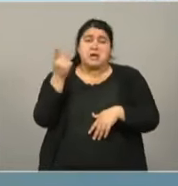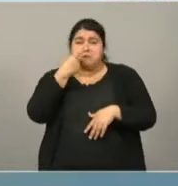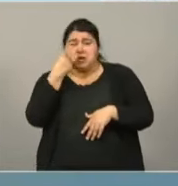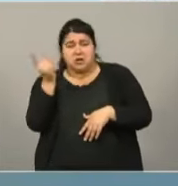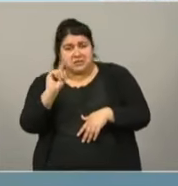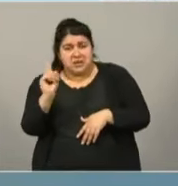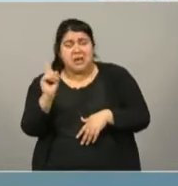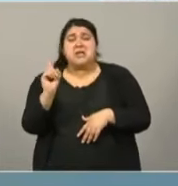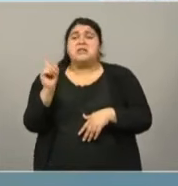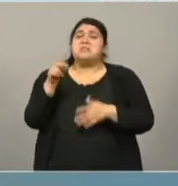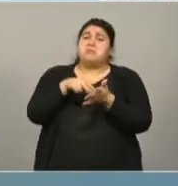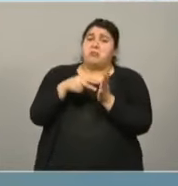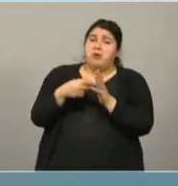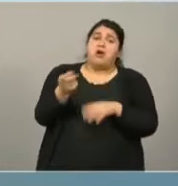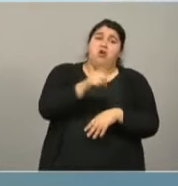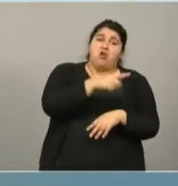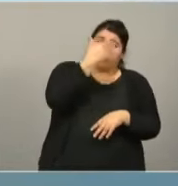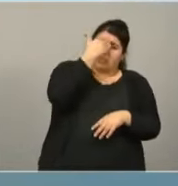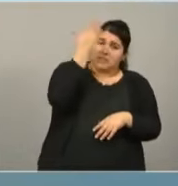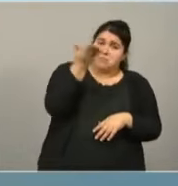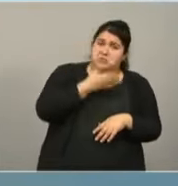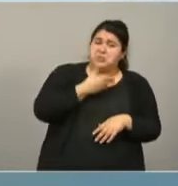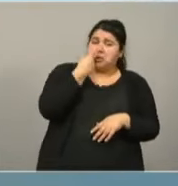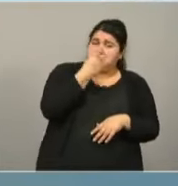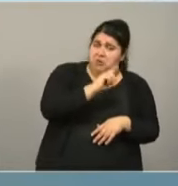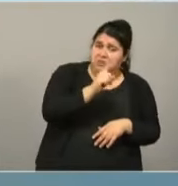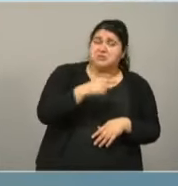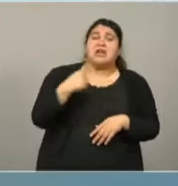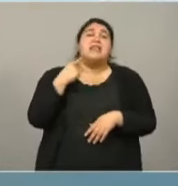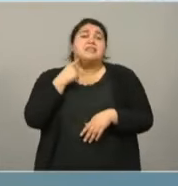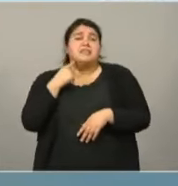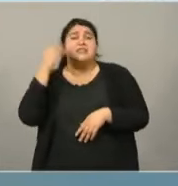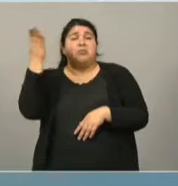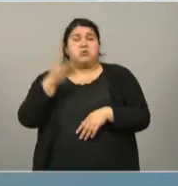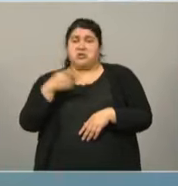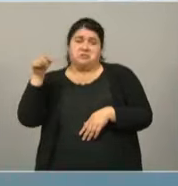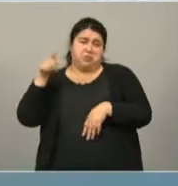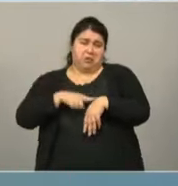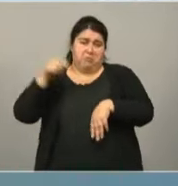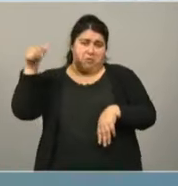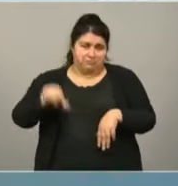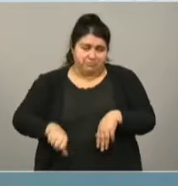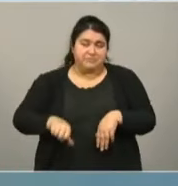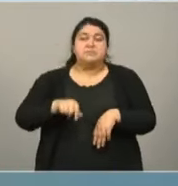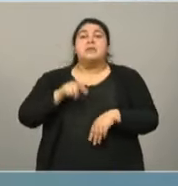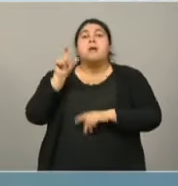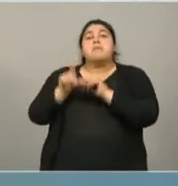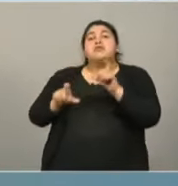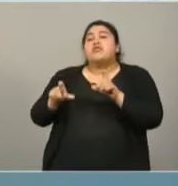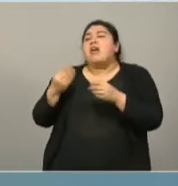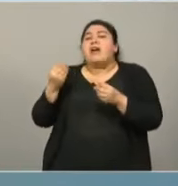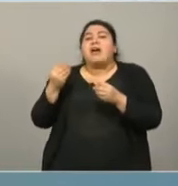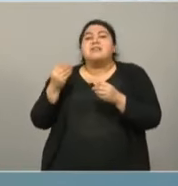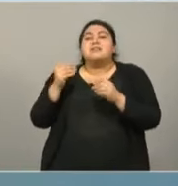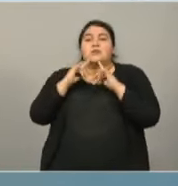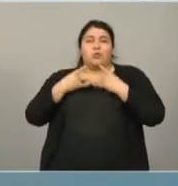o no tuvo ningún problema el 15% le pareció importante el 13 no tuvo tiempo es decir de los que no buscaron consulta